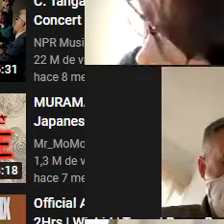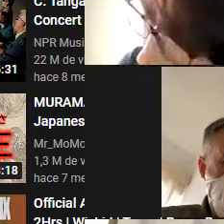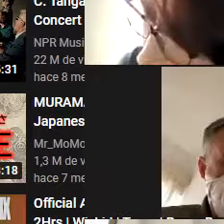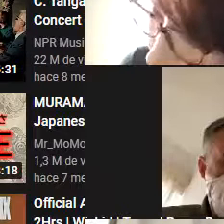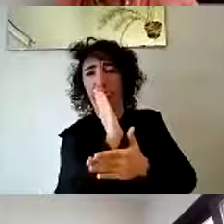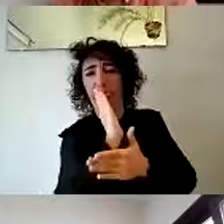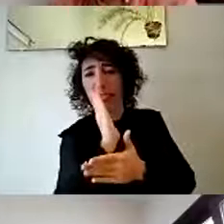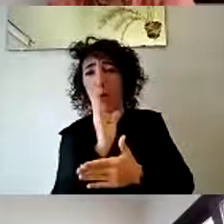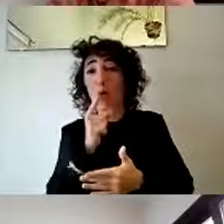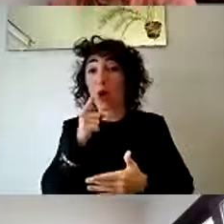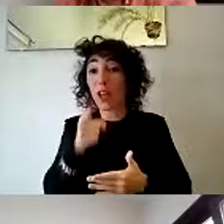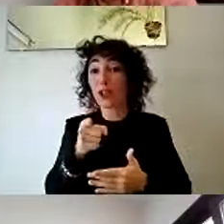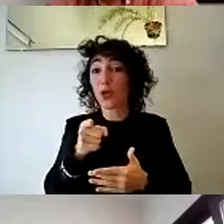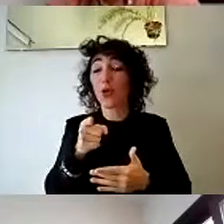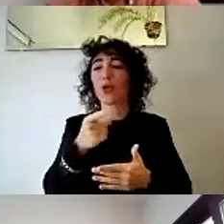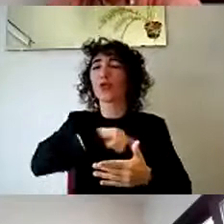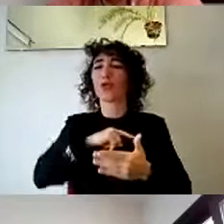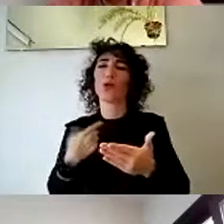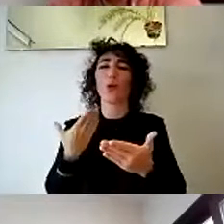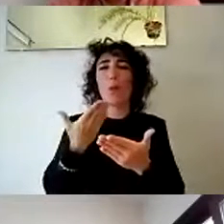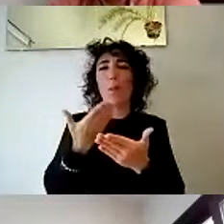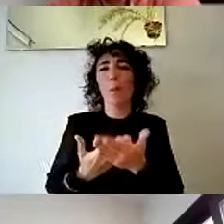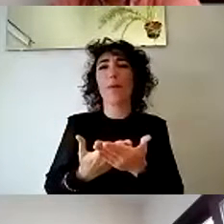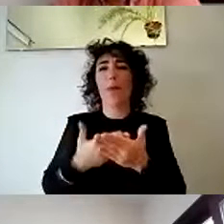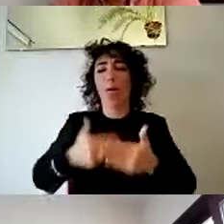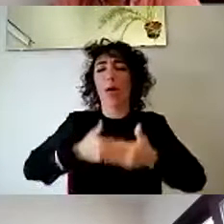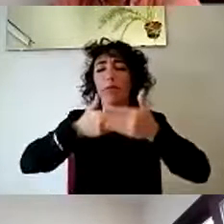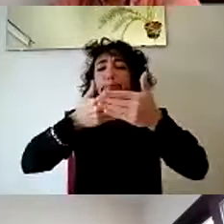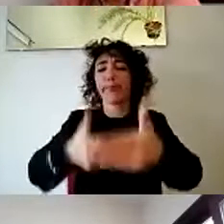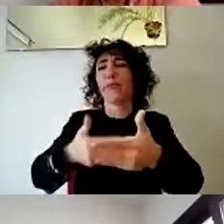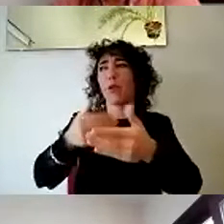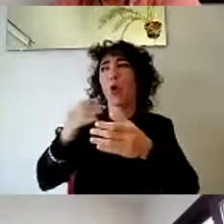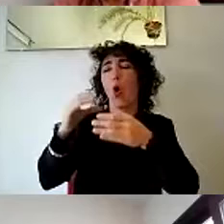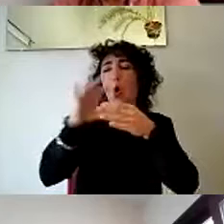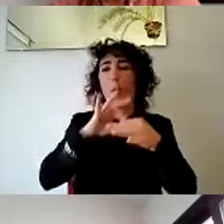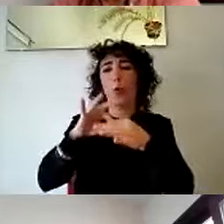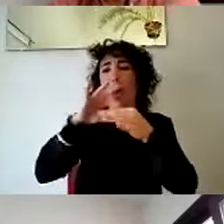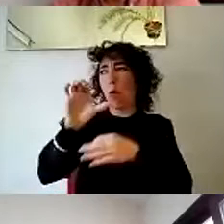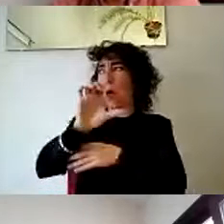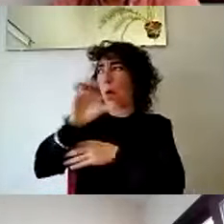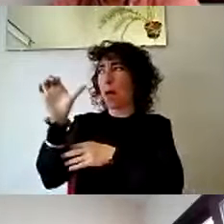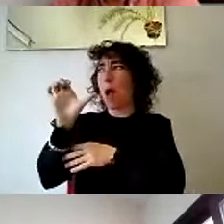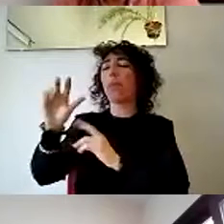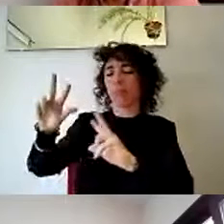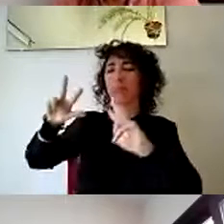es por ello que le hemos pedido una prórroga a la Comunidad Europea y esta no la ha concedido.